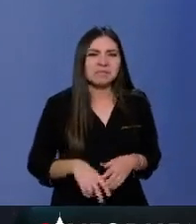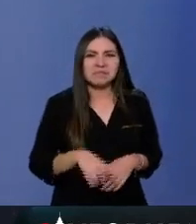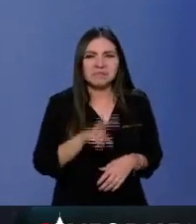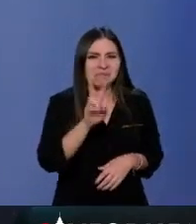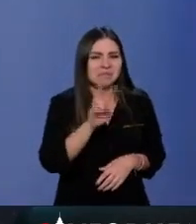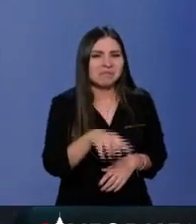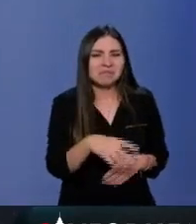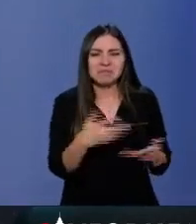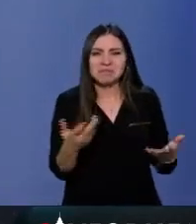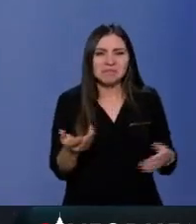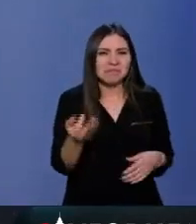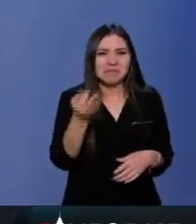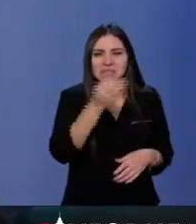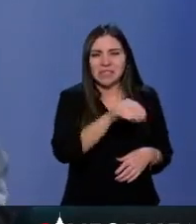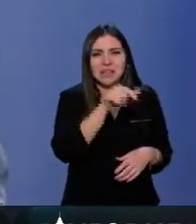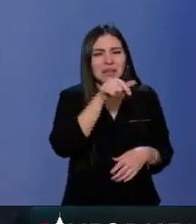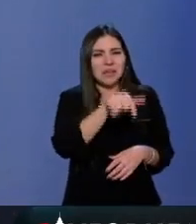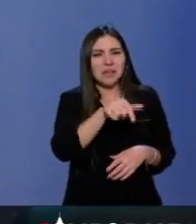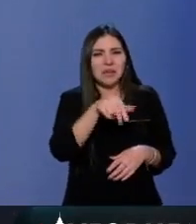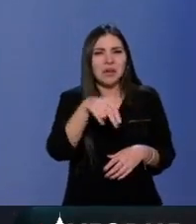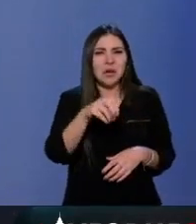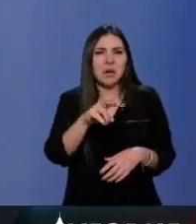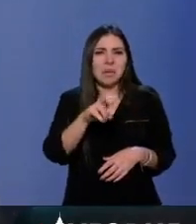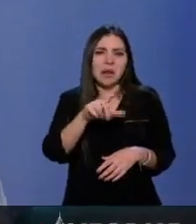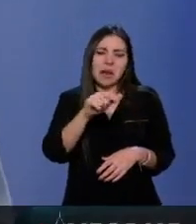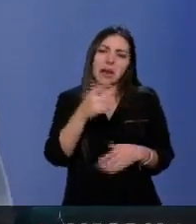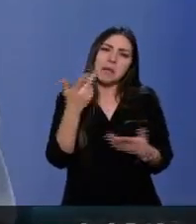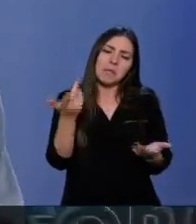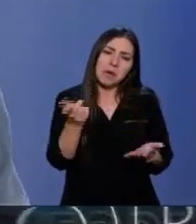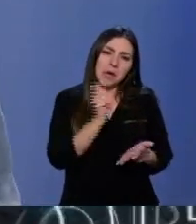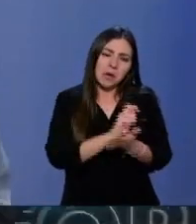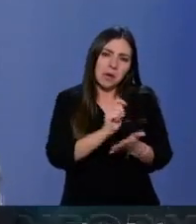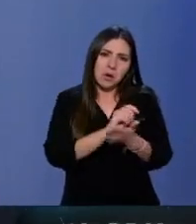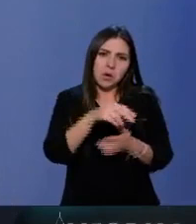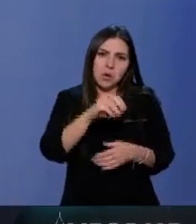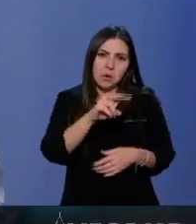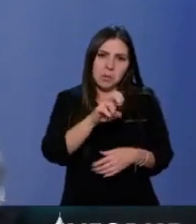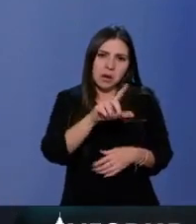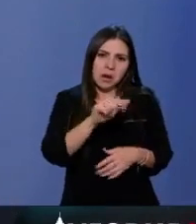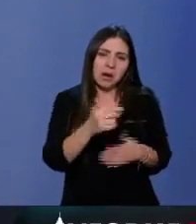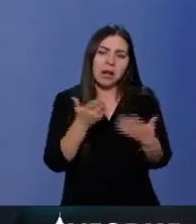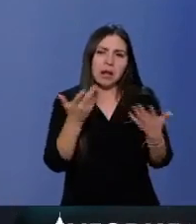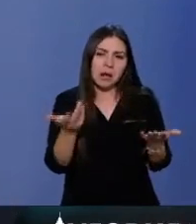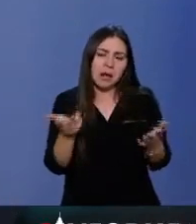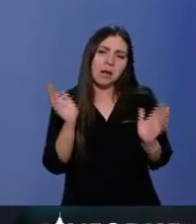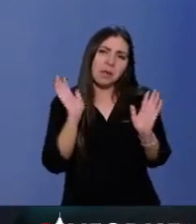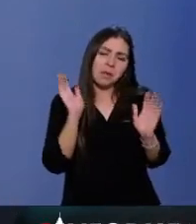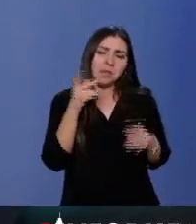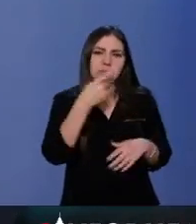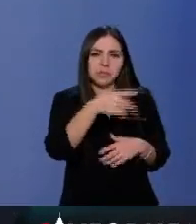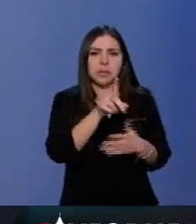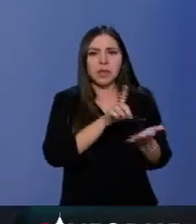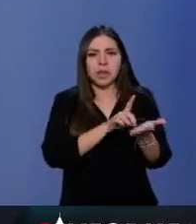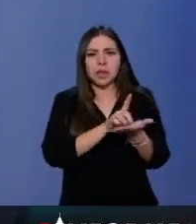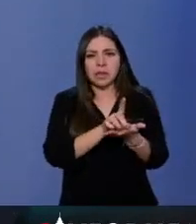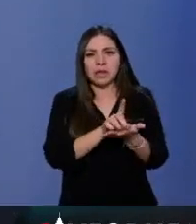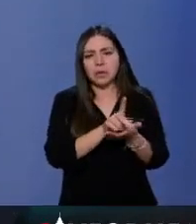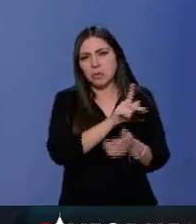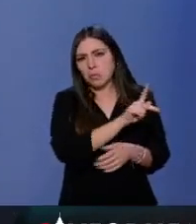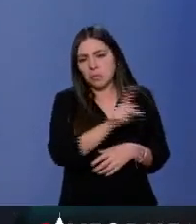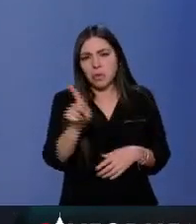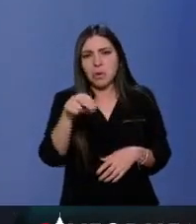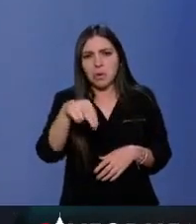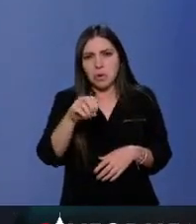novela, pero al final si es una novela, bueno, pues tendría derecho a todo esto,